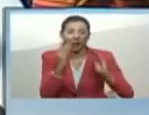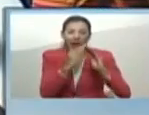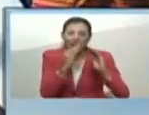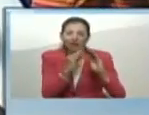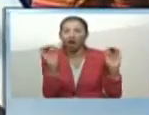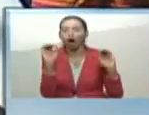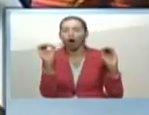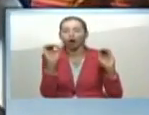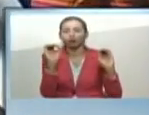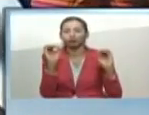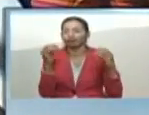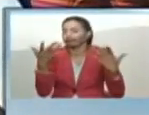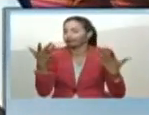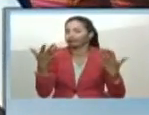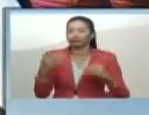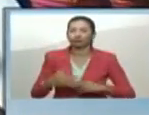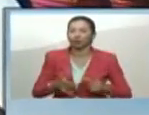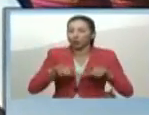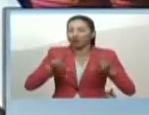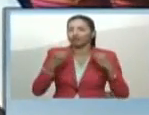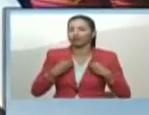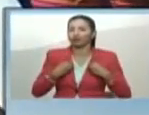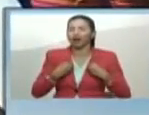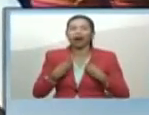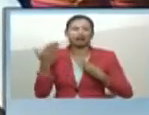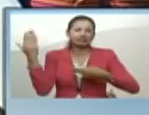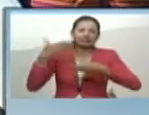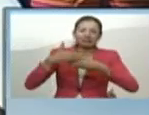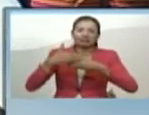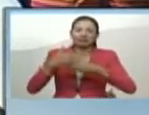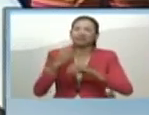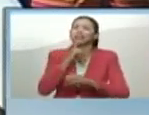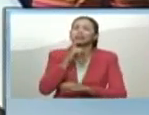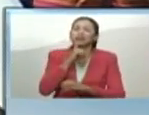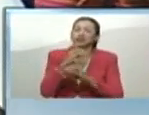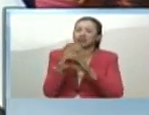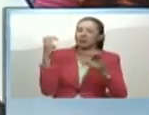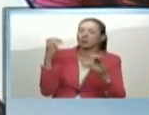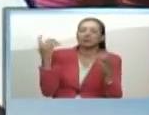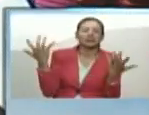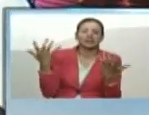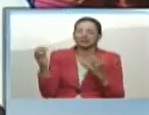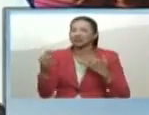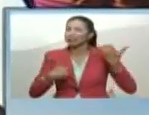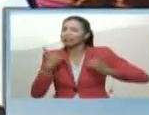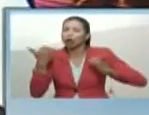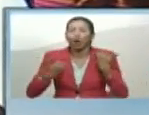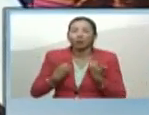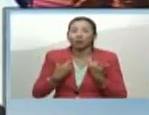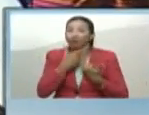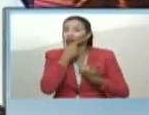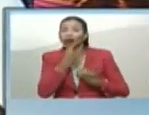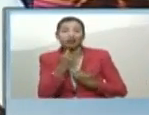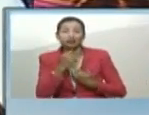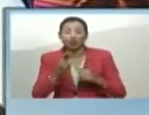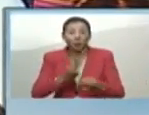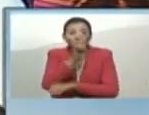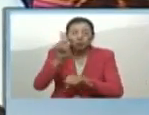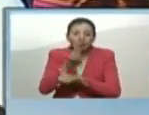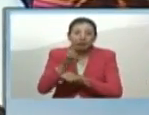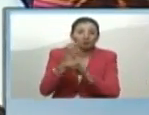nuestra residencia encontramos la Barrera del transporte la ciudad no está accesible para las personas con